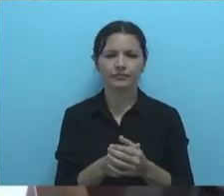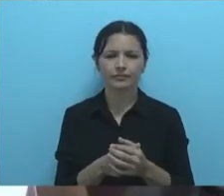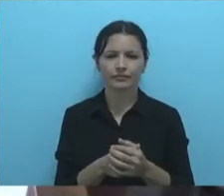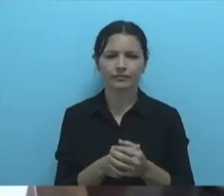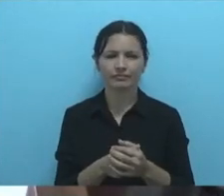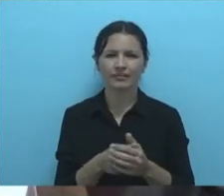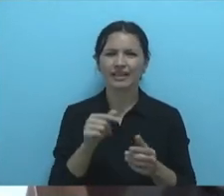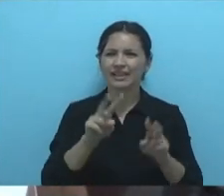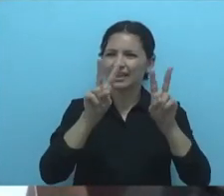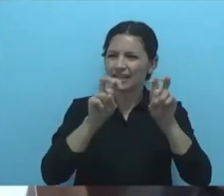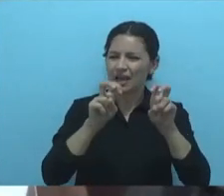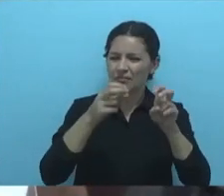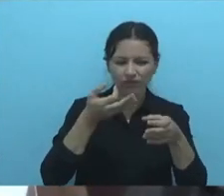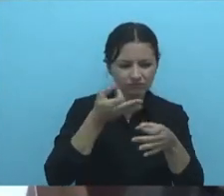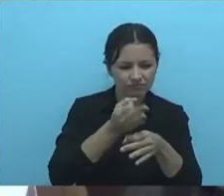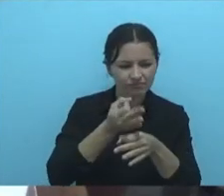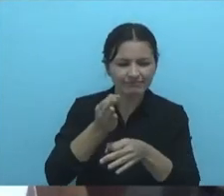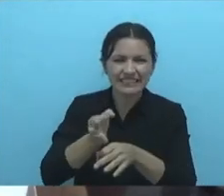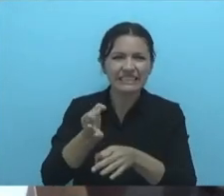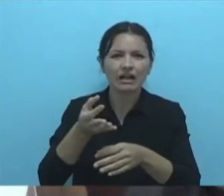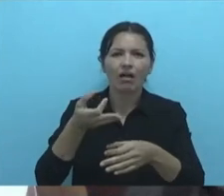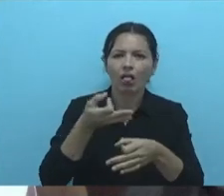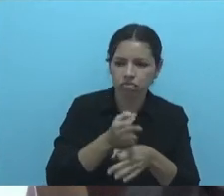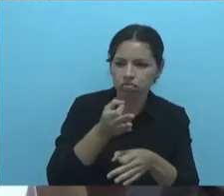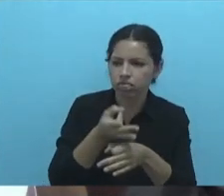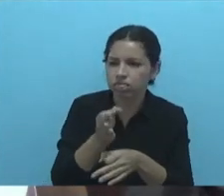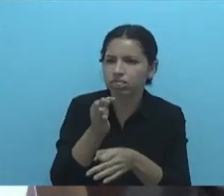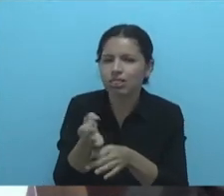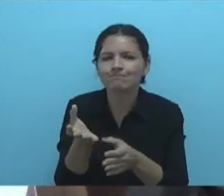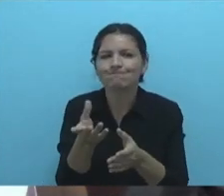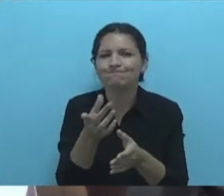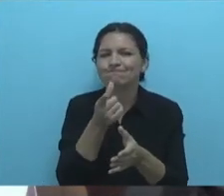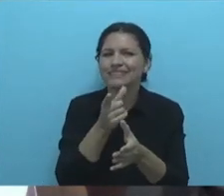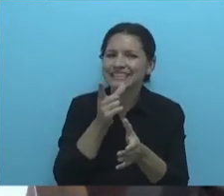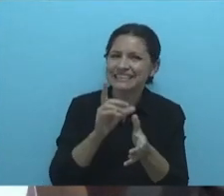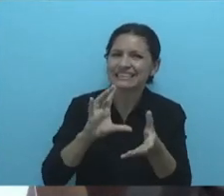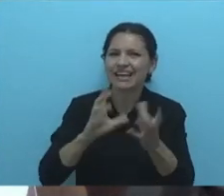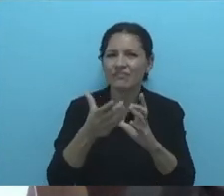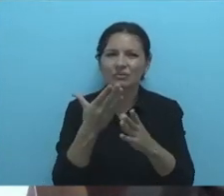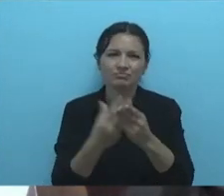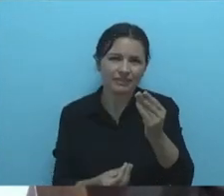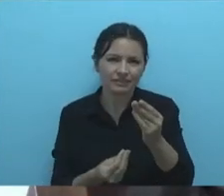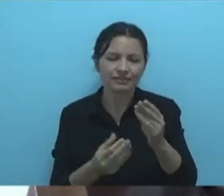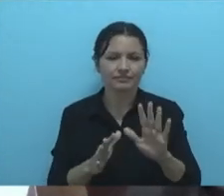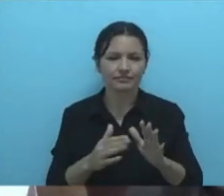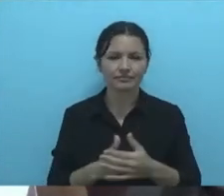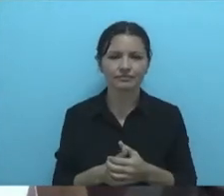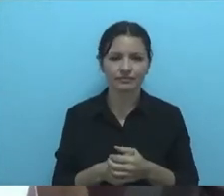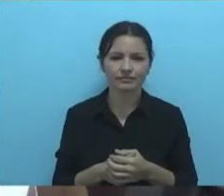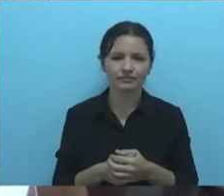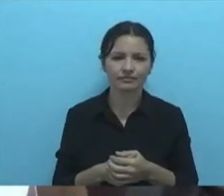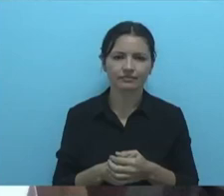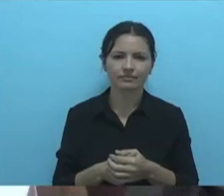este tema de seguir capacitando no está funcionando y yo hace poco hace poco